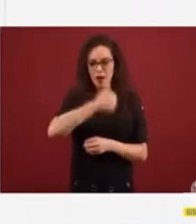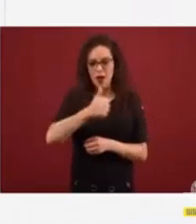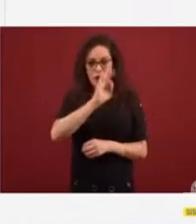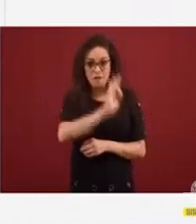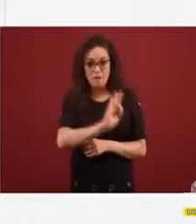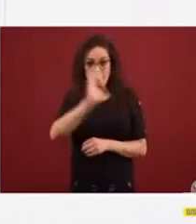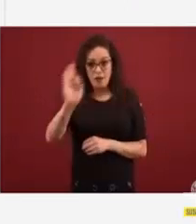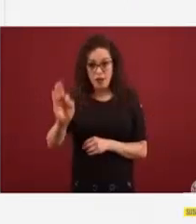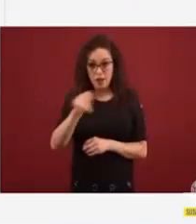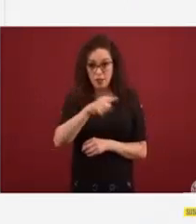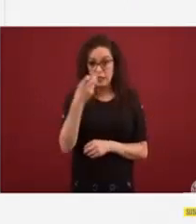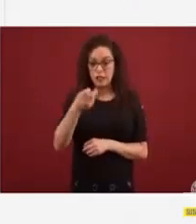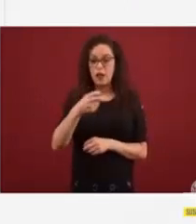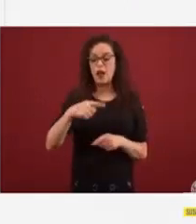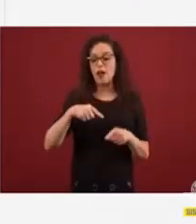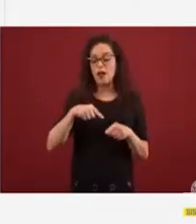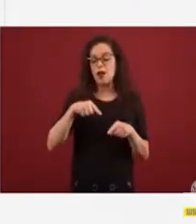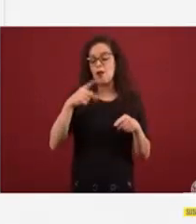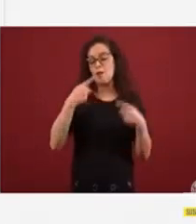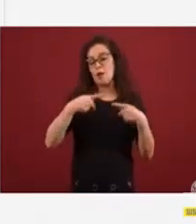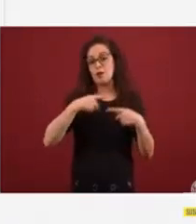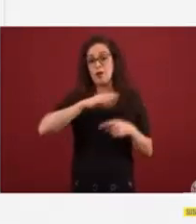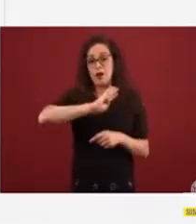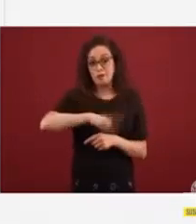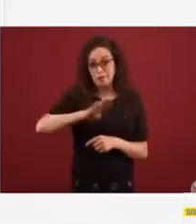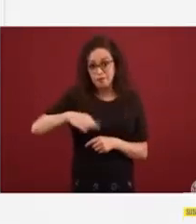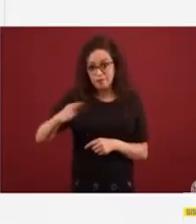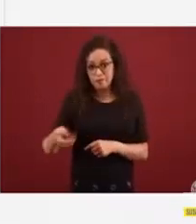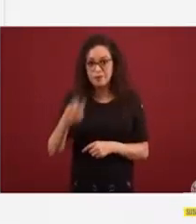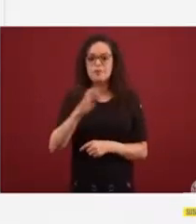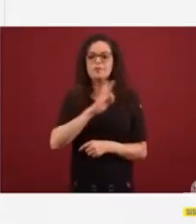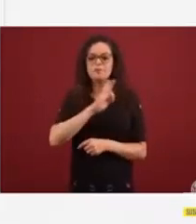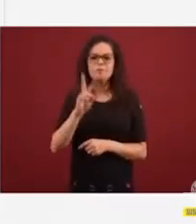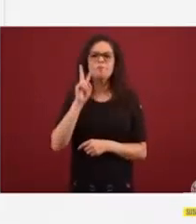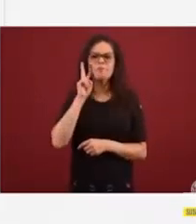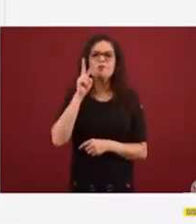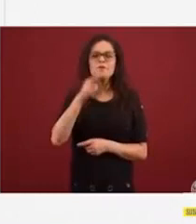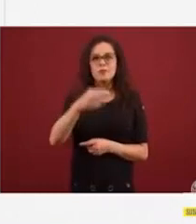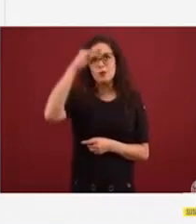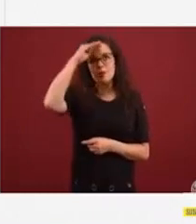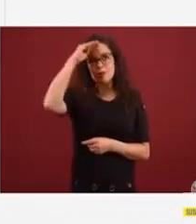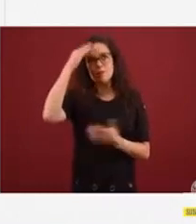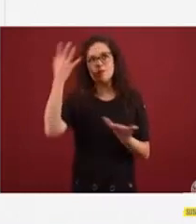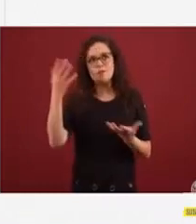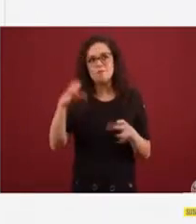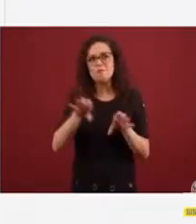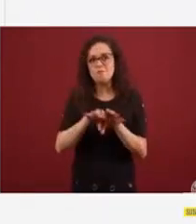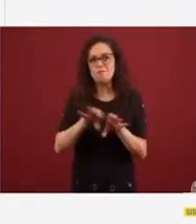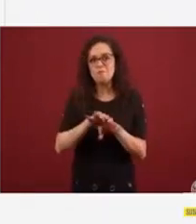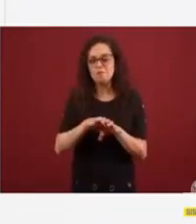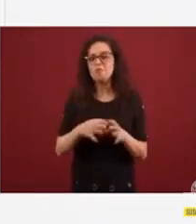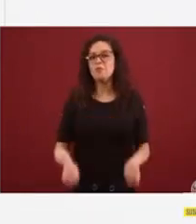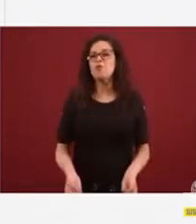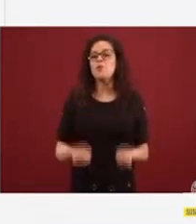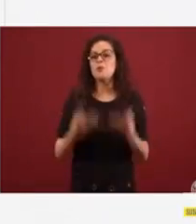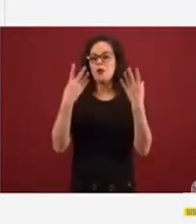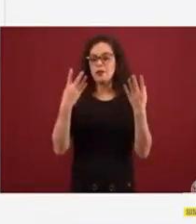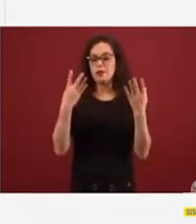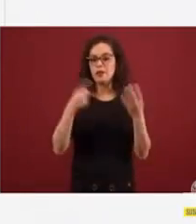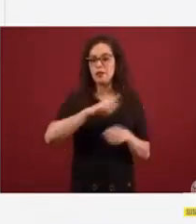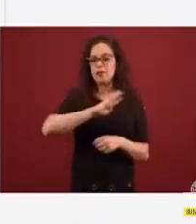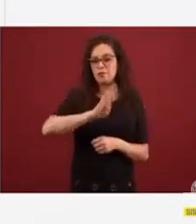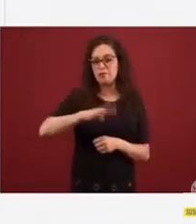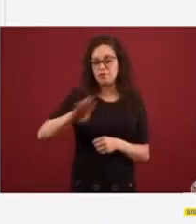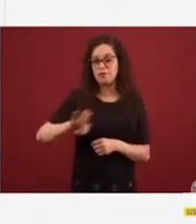ocurrido estas defunciones y entonces nos pueden dar también una expectativa si de que tantas defunciones pudiéramos